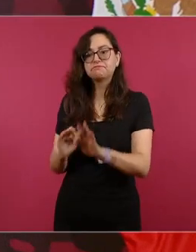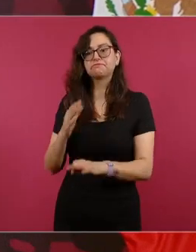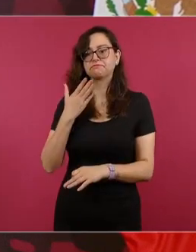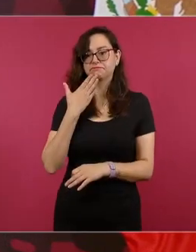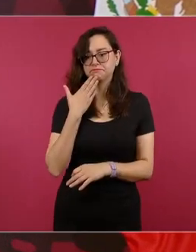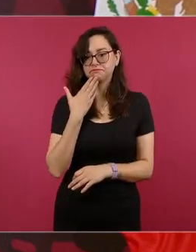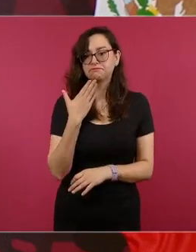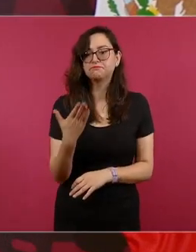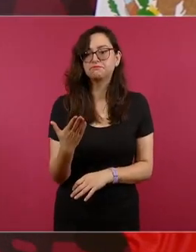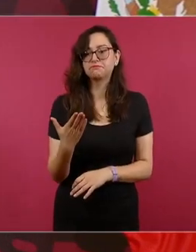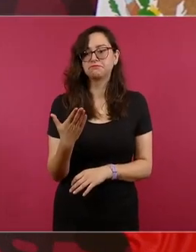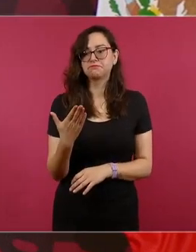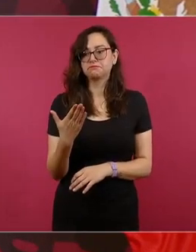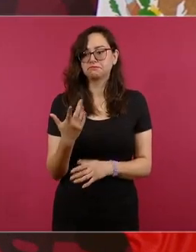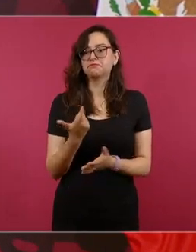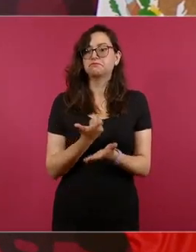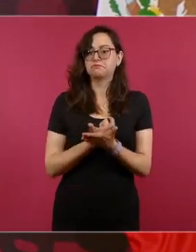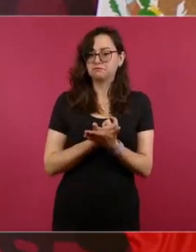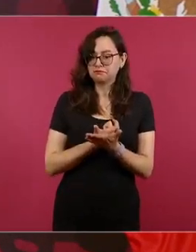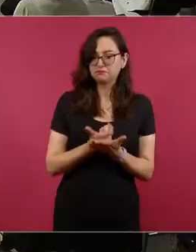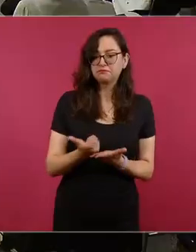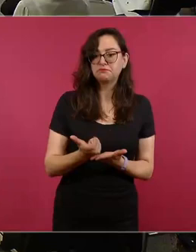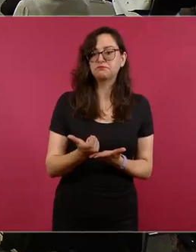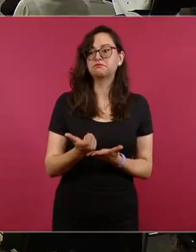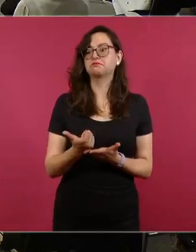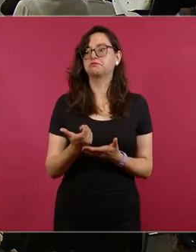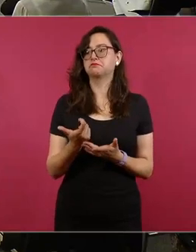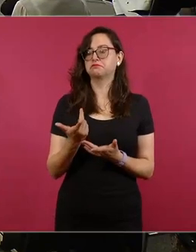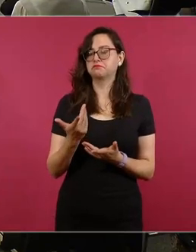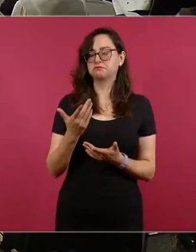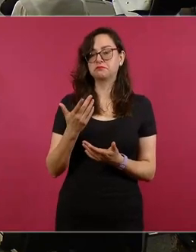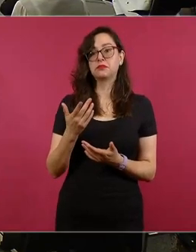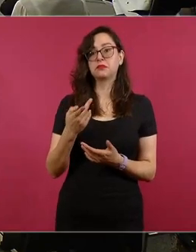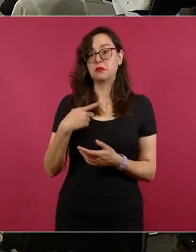no sólo que les paga bien, sino que no los humilla.